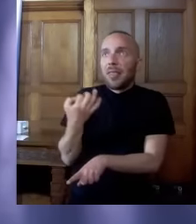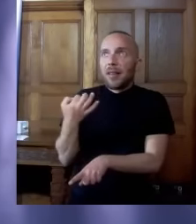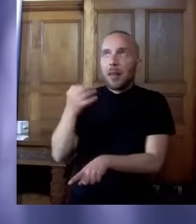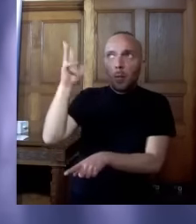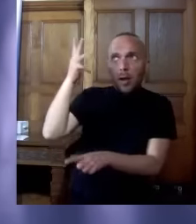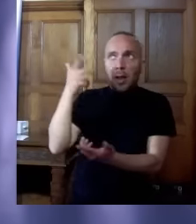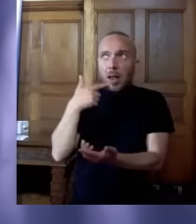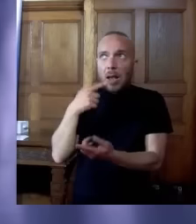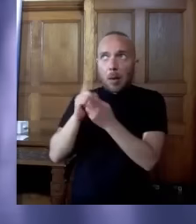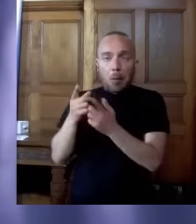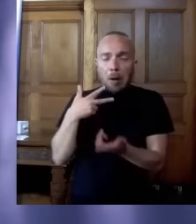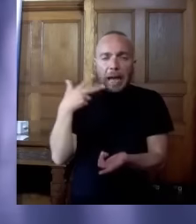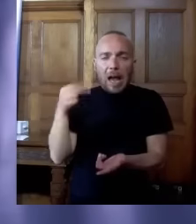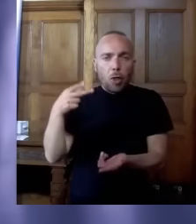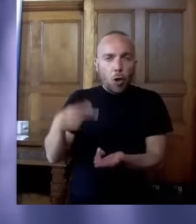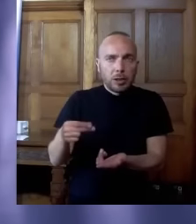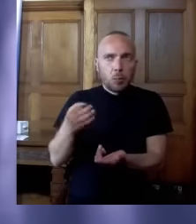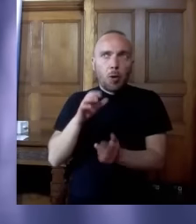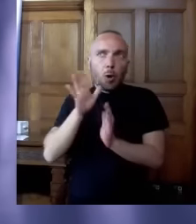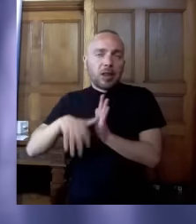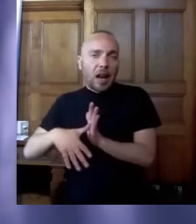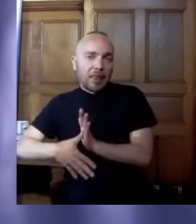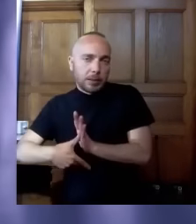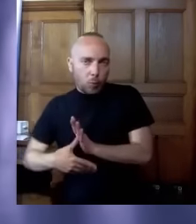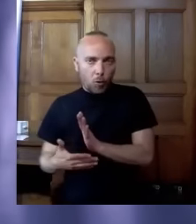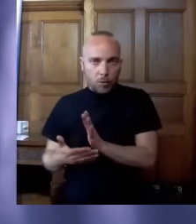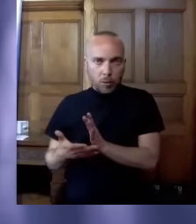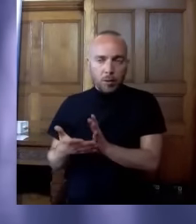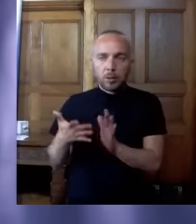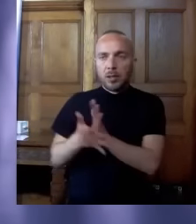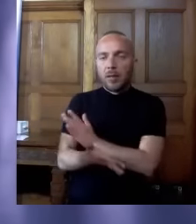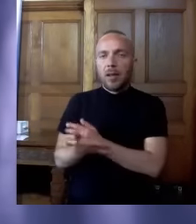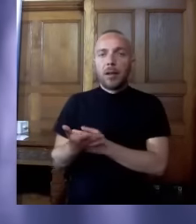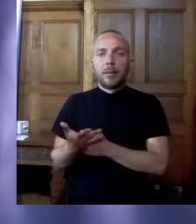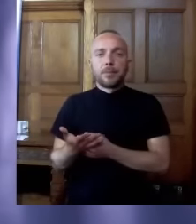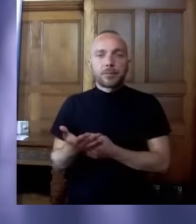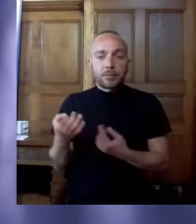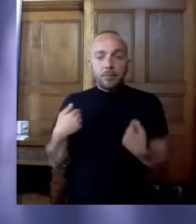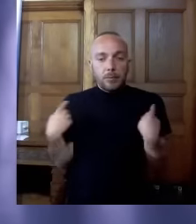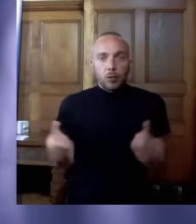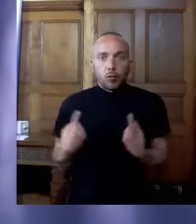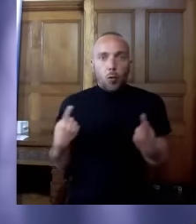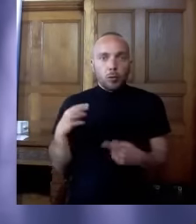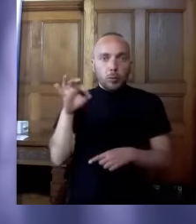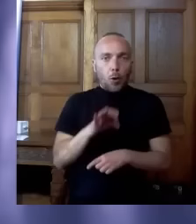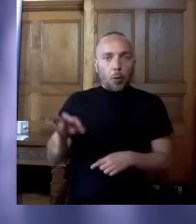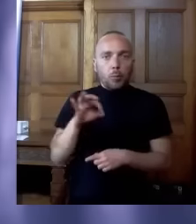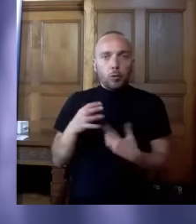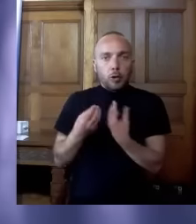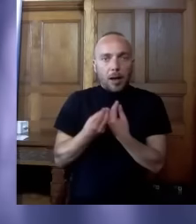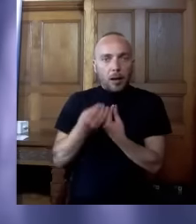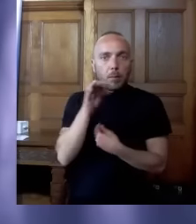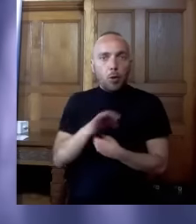está entre El negacionismo y el retard ismo es decir que básicamente nos encontramos solos y solas el carrein podem